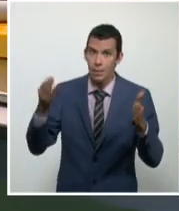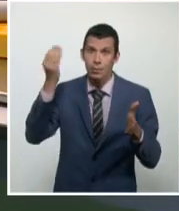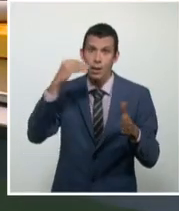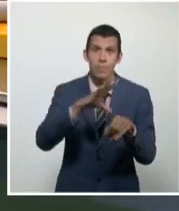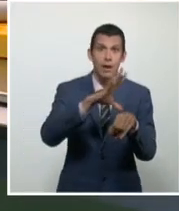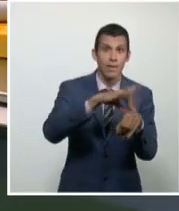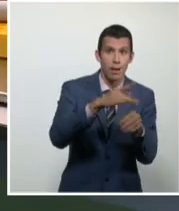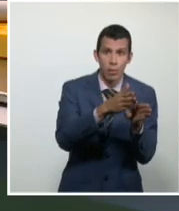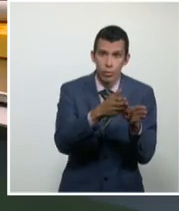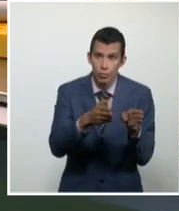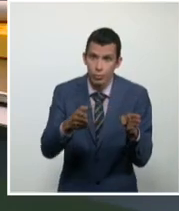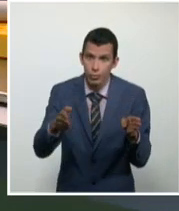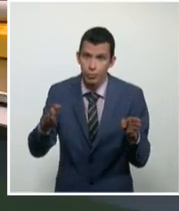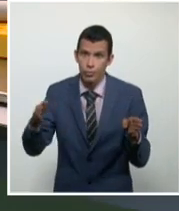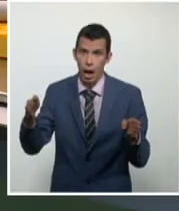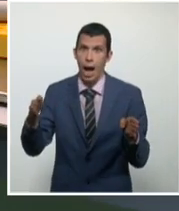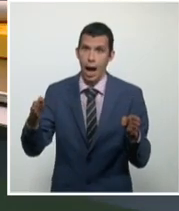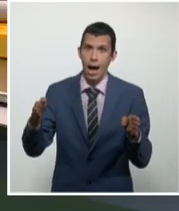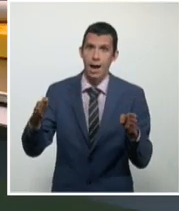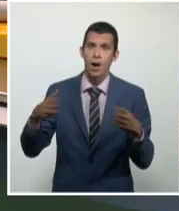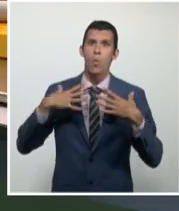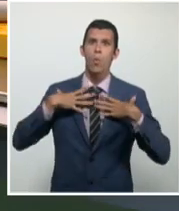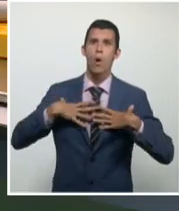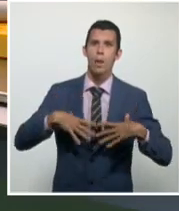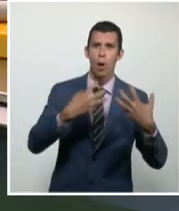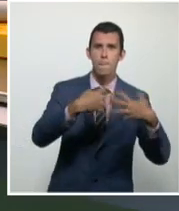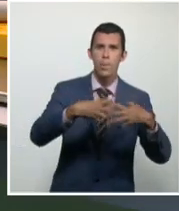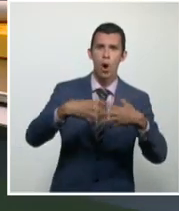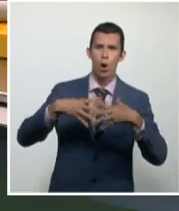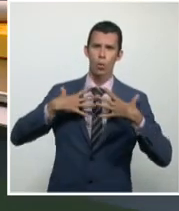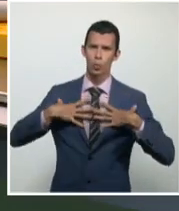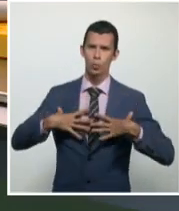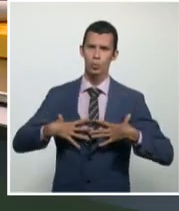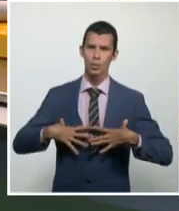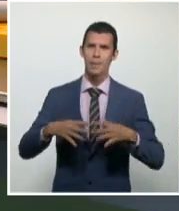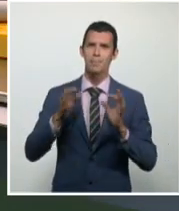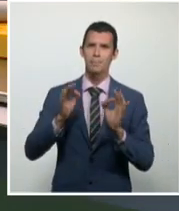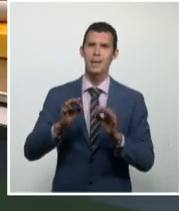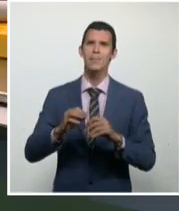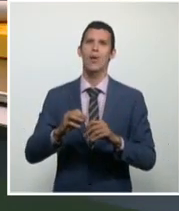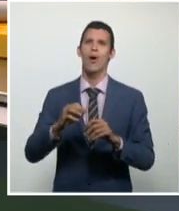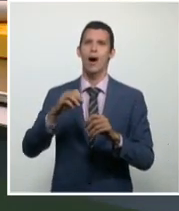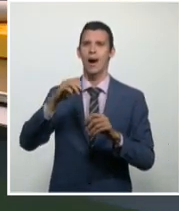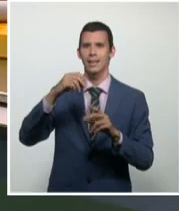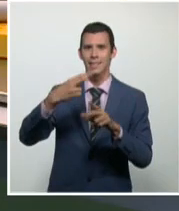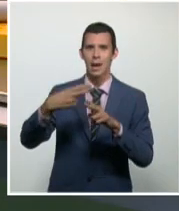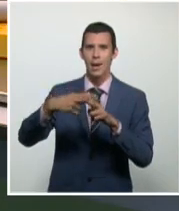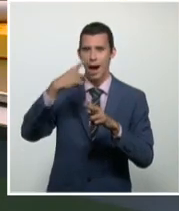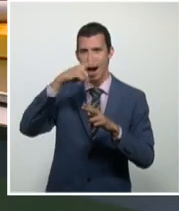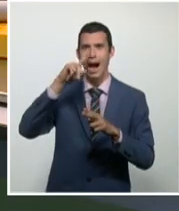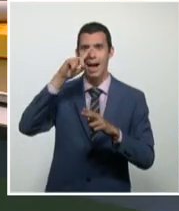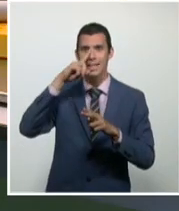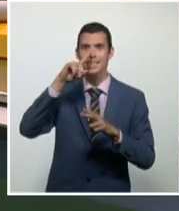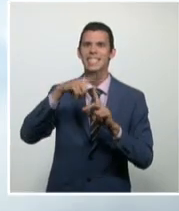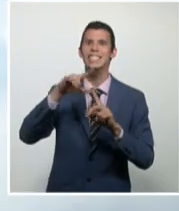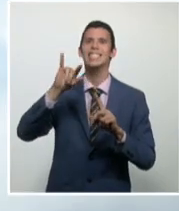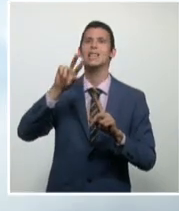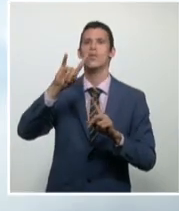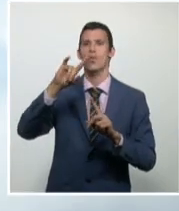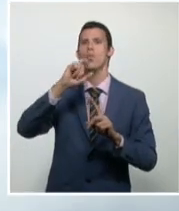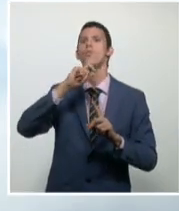respuesta de defensa del organismo ante la infección o puede realmente que el individuo sea negativo por tanto no nos podemos confiar